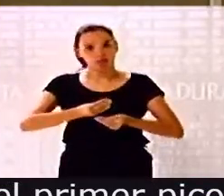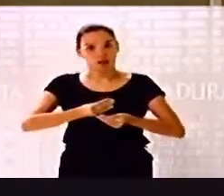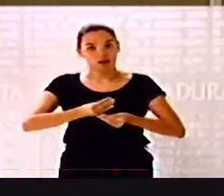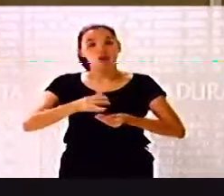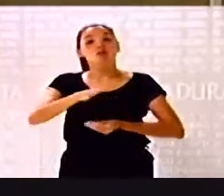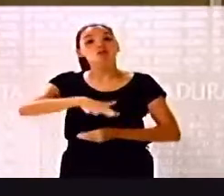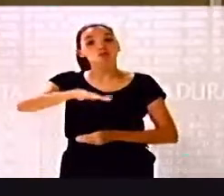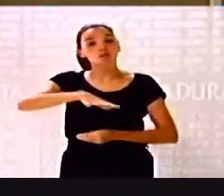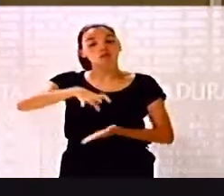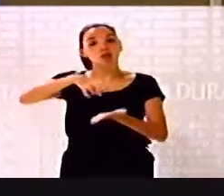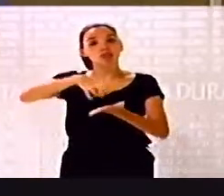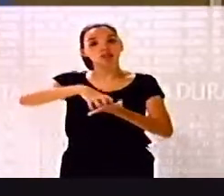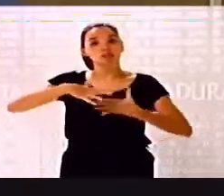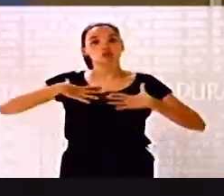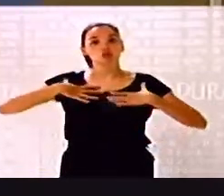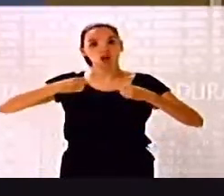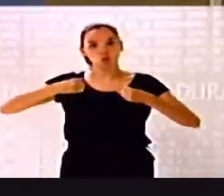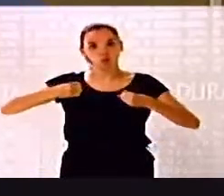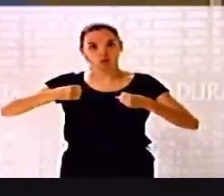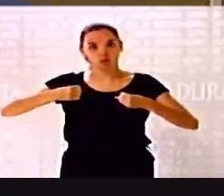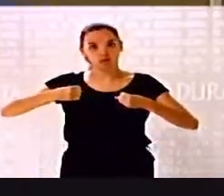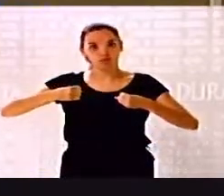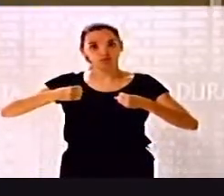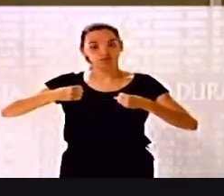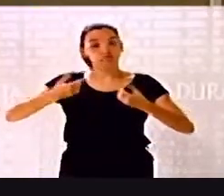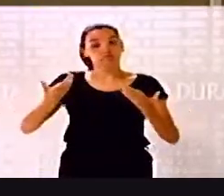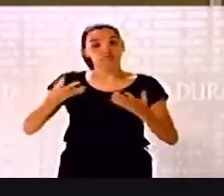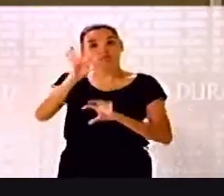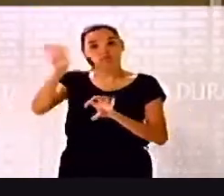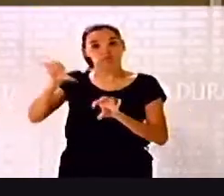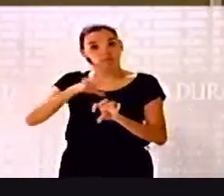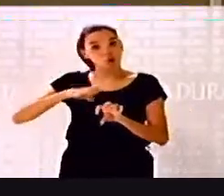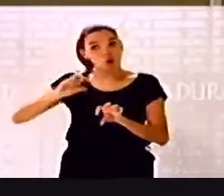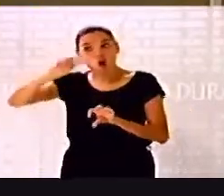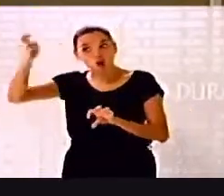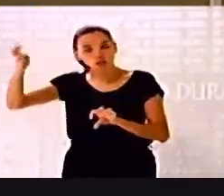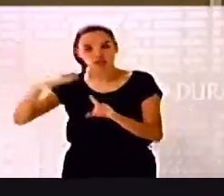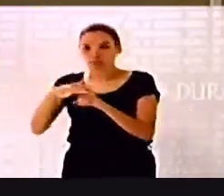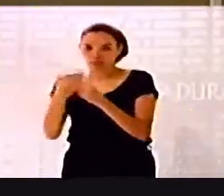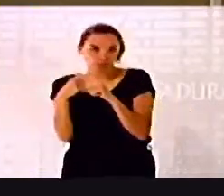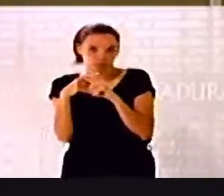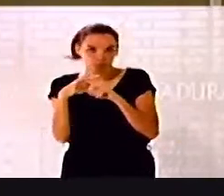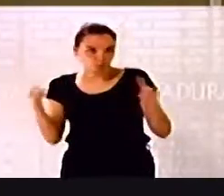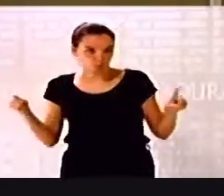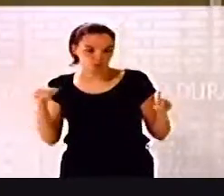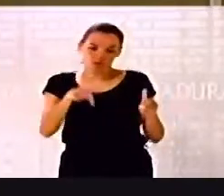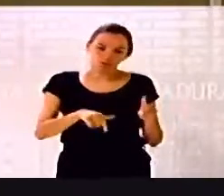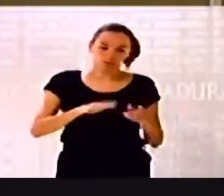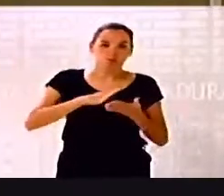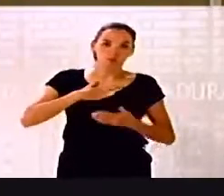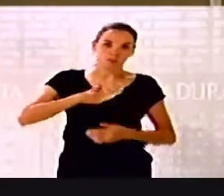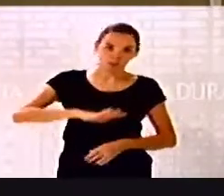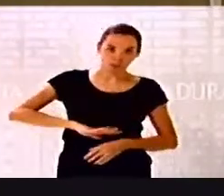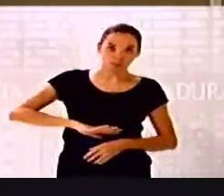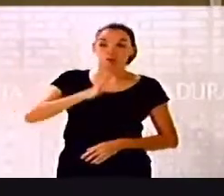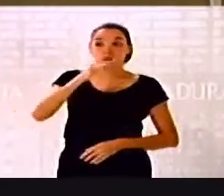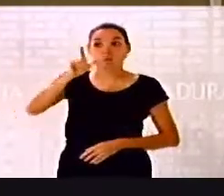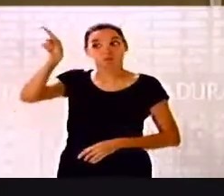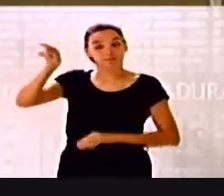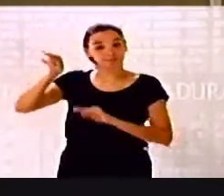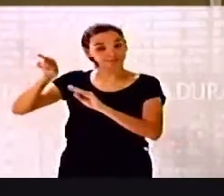de salud. No ocurre como en otras partes del país, afortunadamente, que los pacientes tienen que